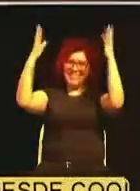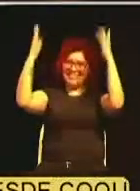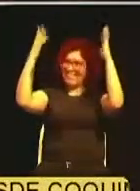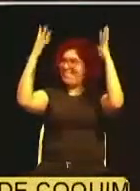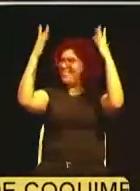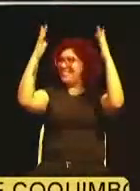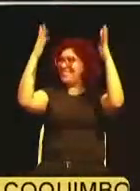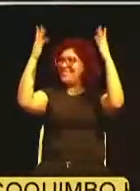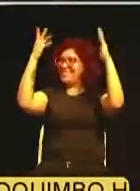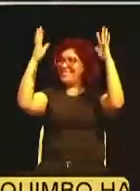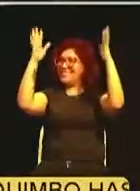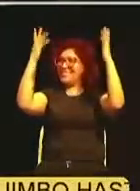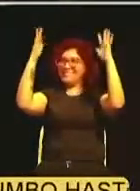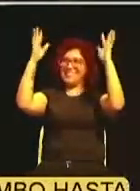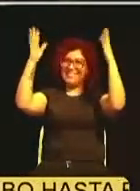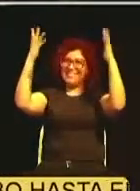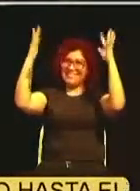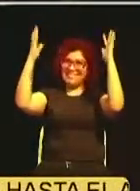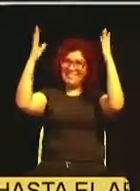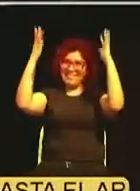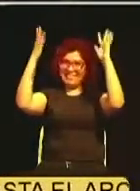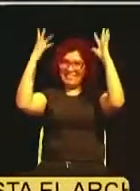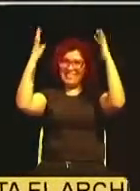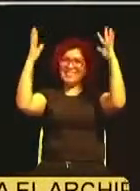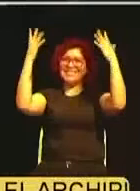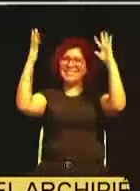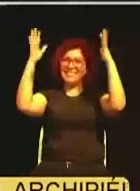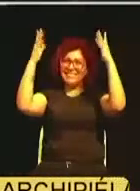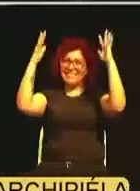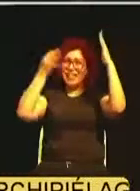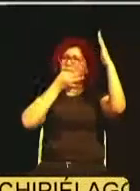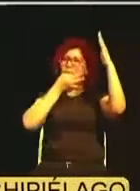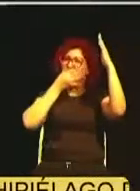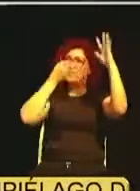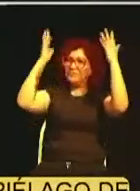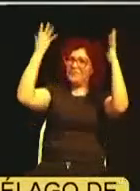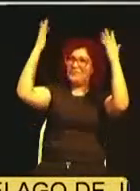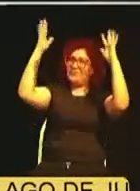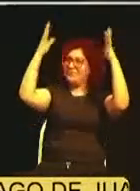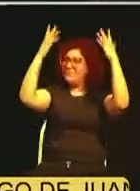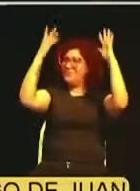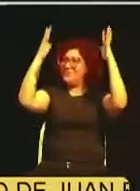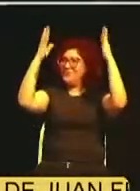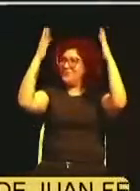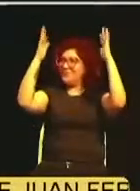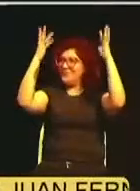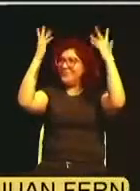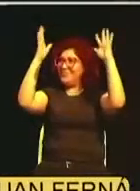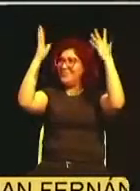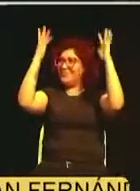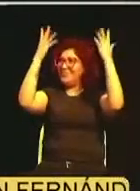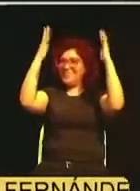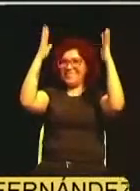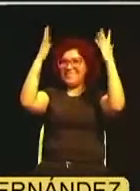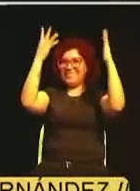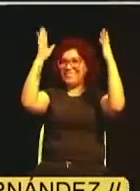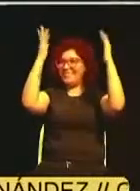Y reconocemos en ti el orgullo de ser una mujer nortina también.